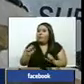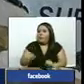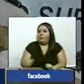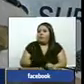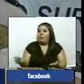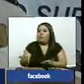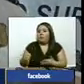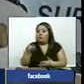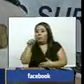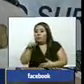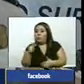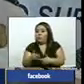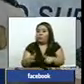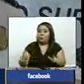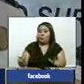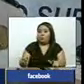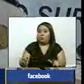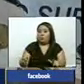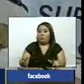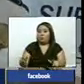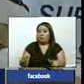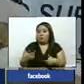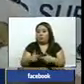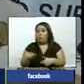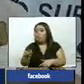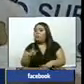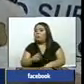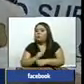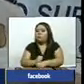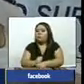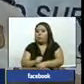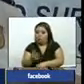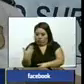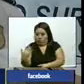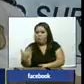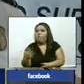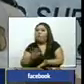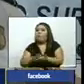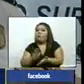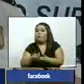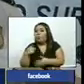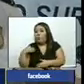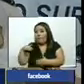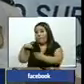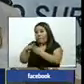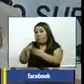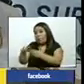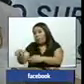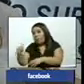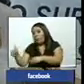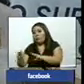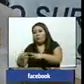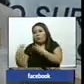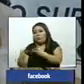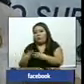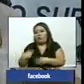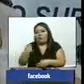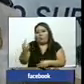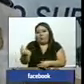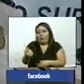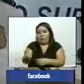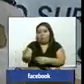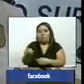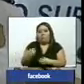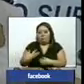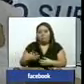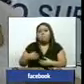sus actividades de una manera segura, sin que vayan a ser molestados por ninguna otra estructura. La gente, por el temor,